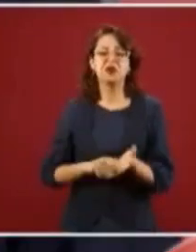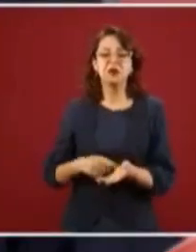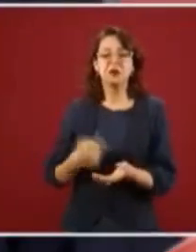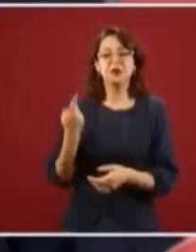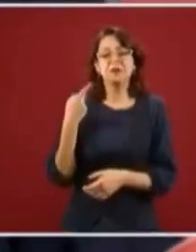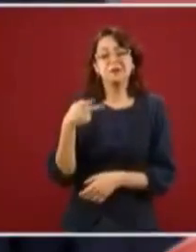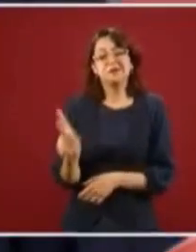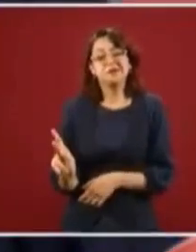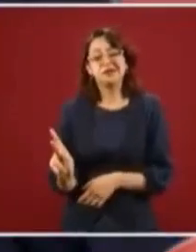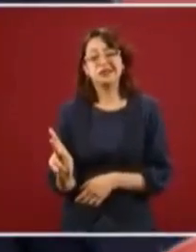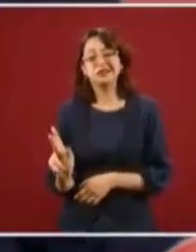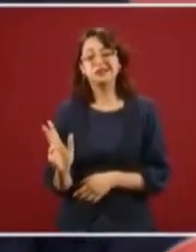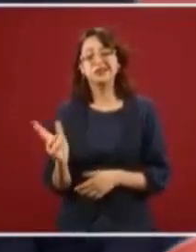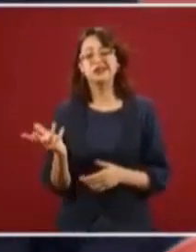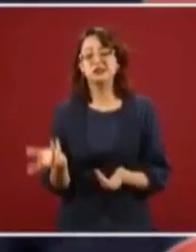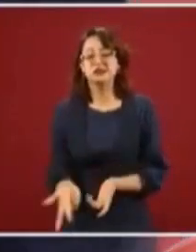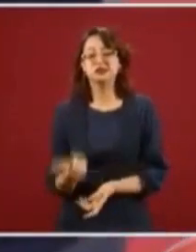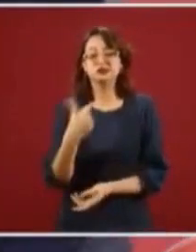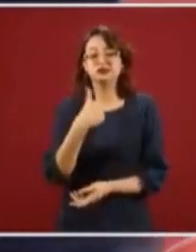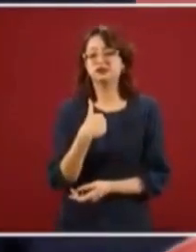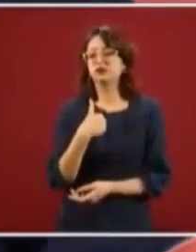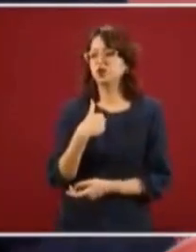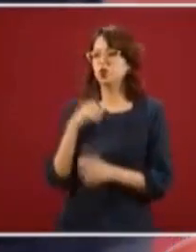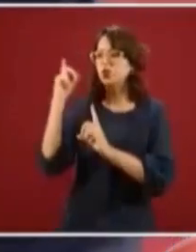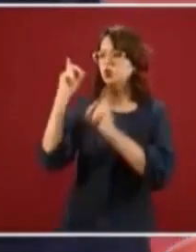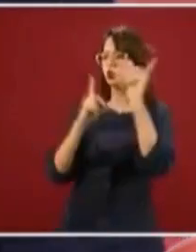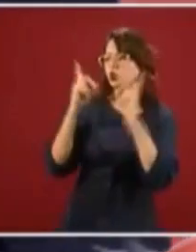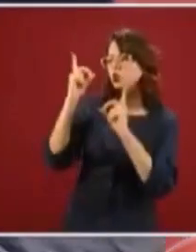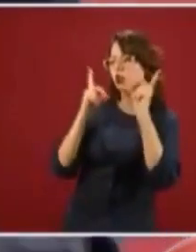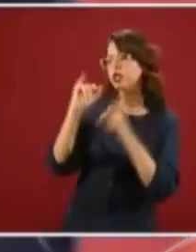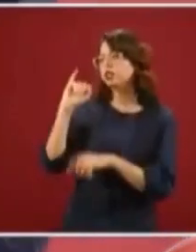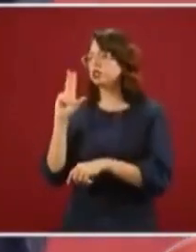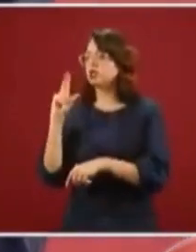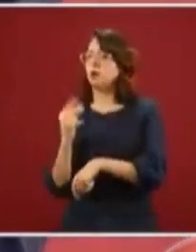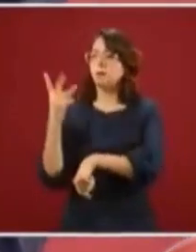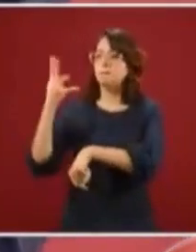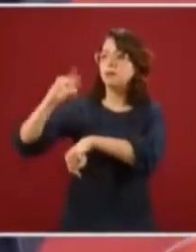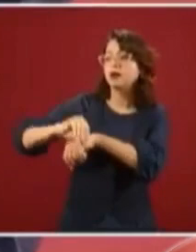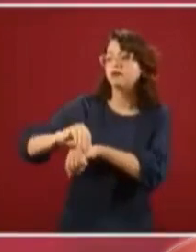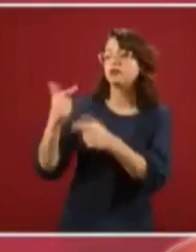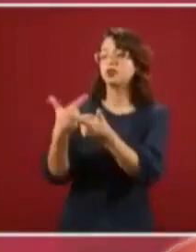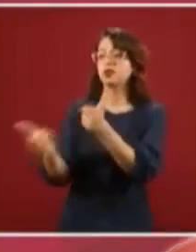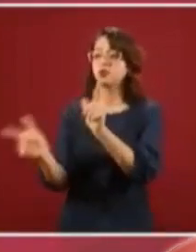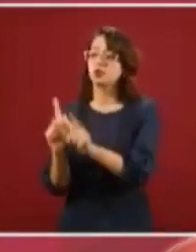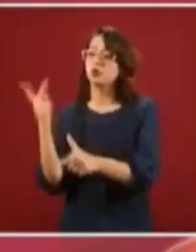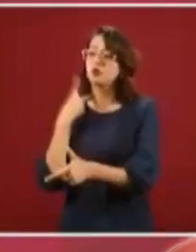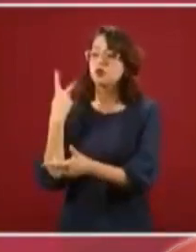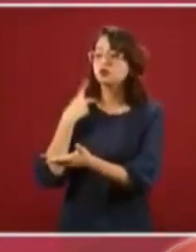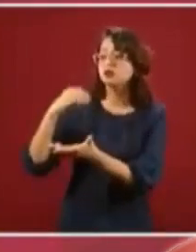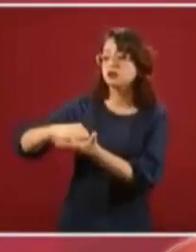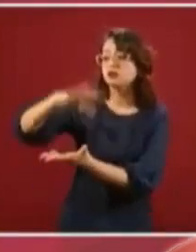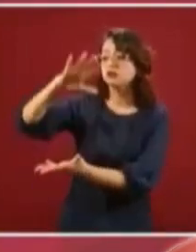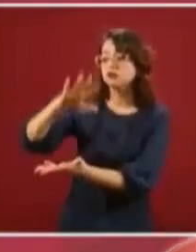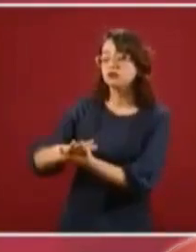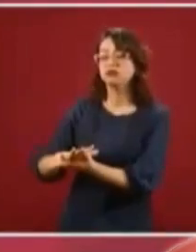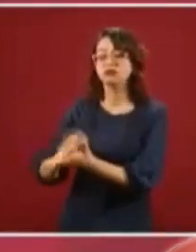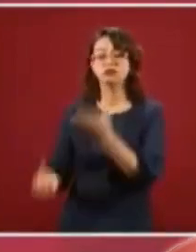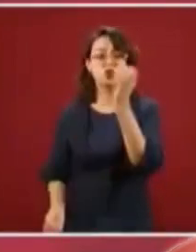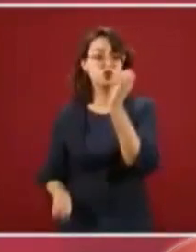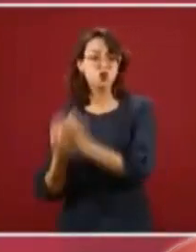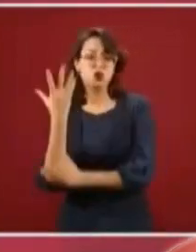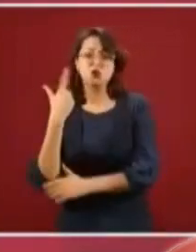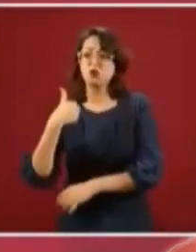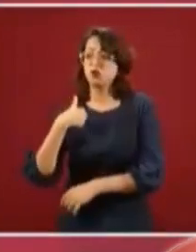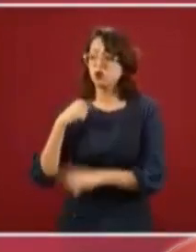no tengo por qué cuestionar el que se le dé registro a un partido